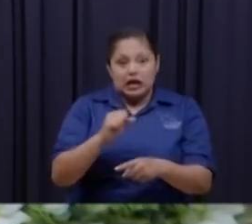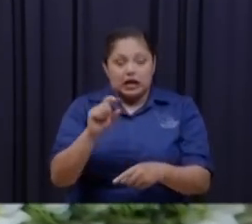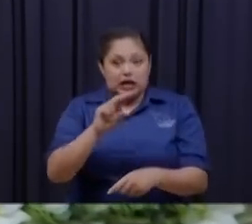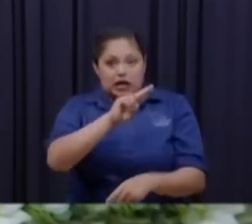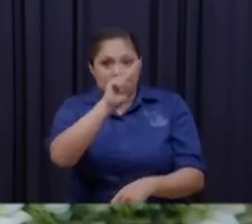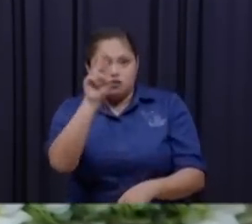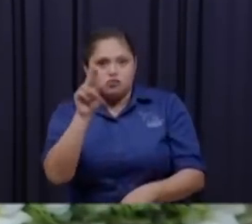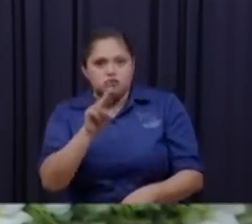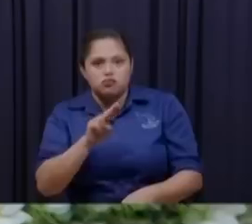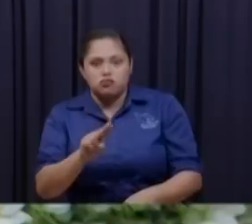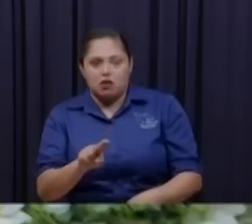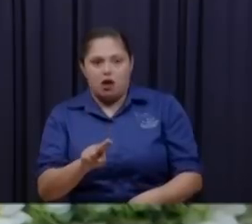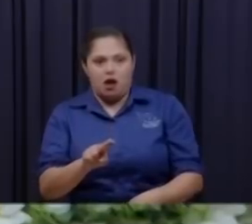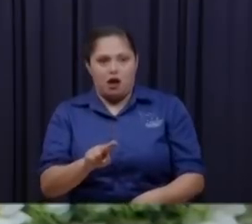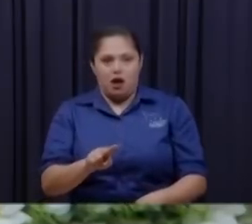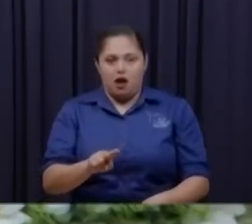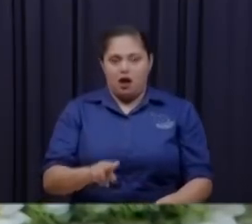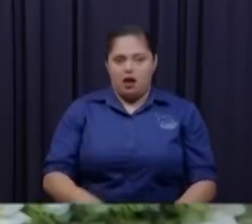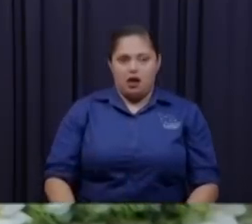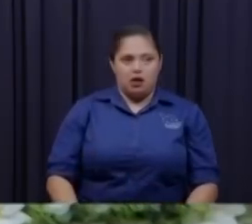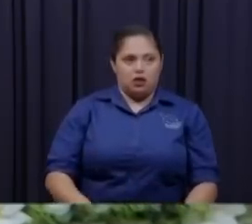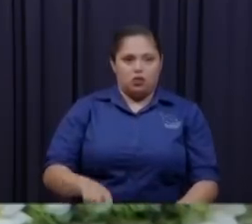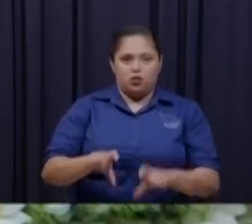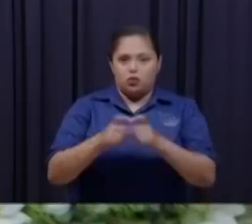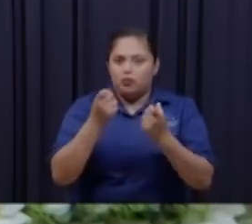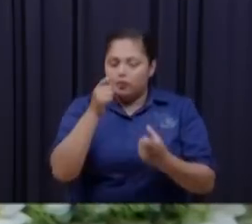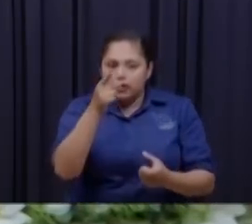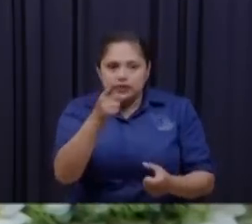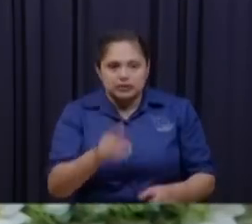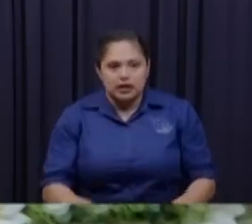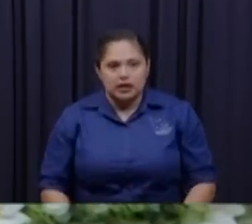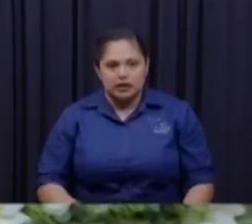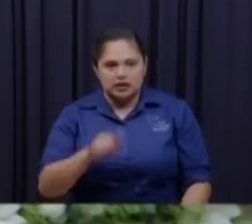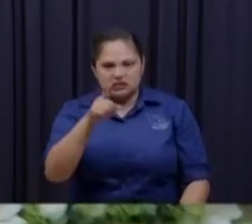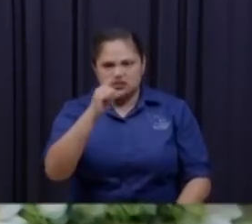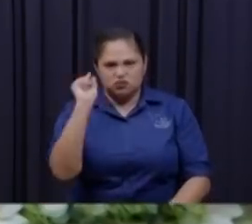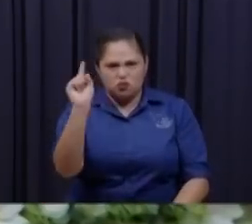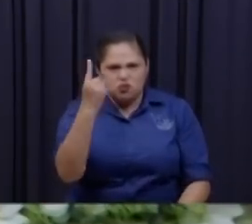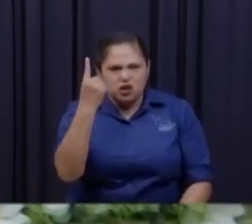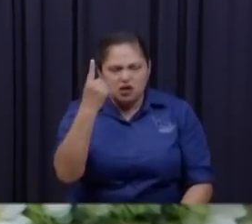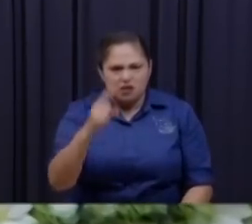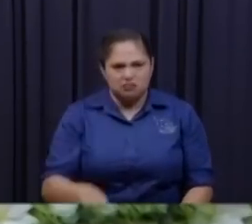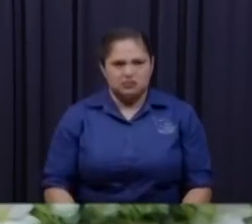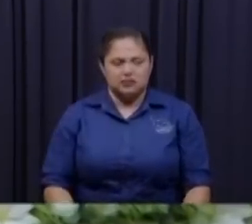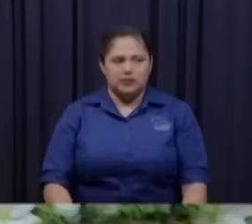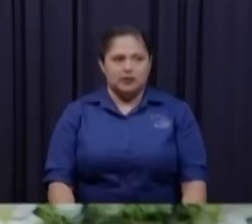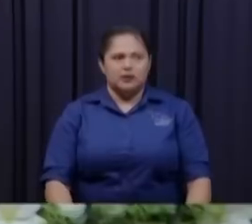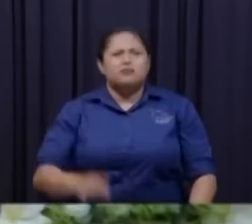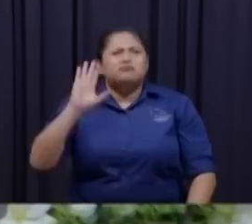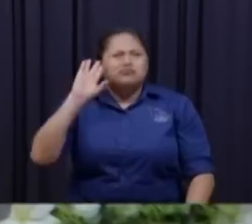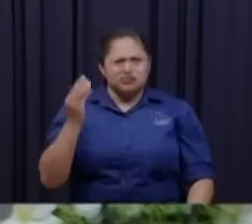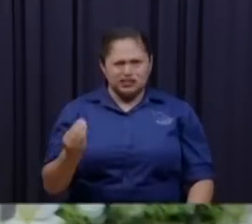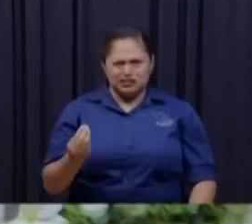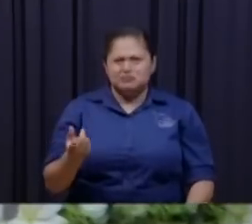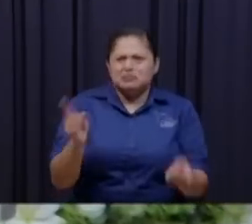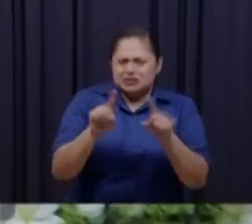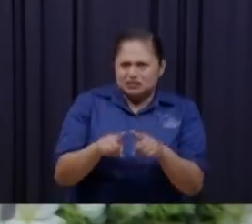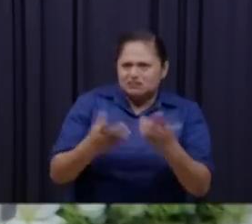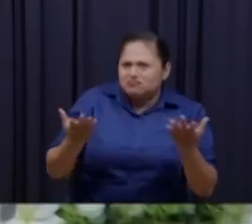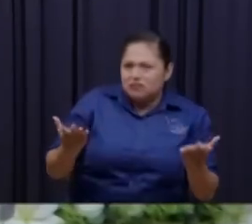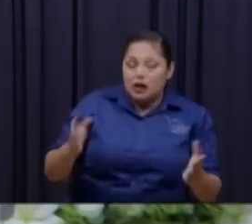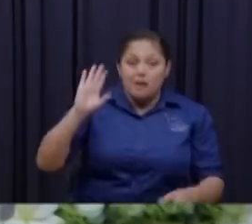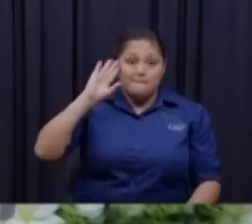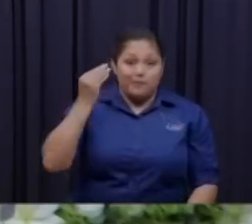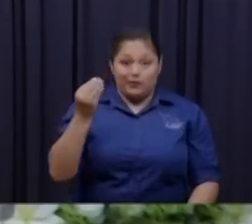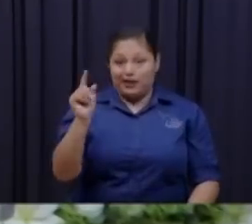O sea, tribulaciones habrán habido, pero nunca como esas. ¿Por qué razón? ¿Pero por qué se dio eso? ¿Por qué se dio? Porque no